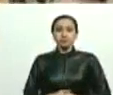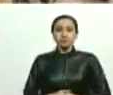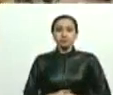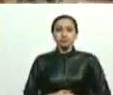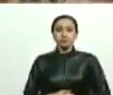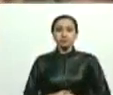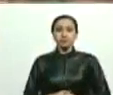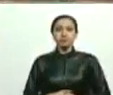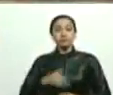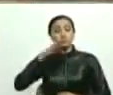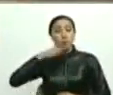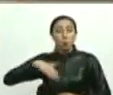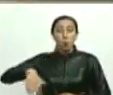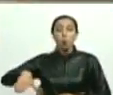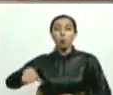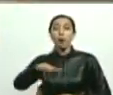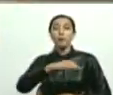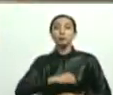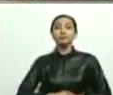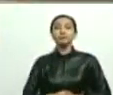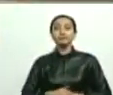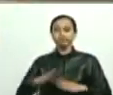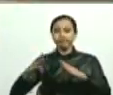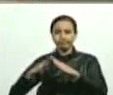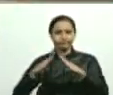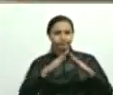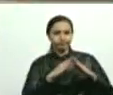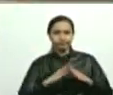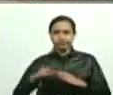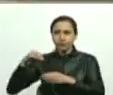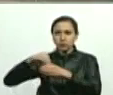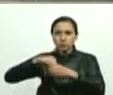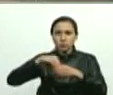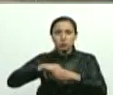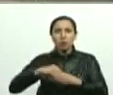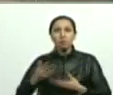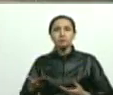El pueblo en su hogar, es la gente en su hogar,